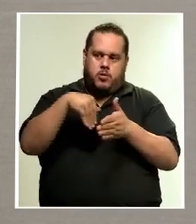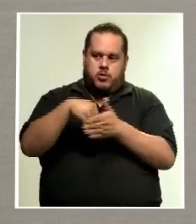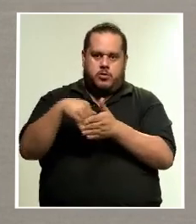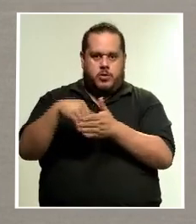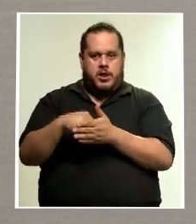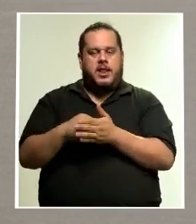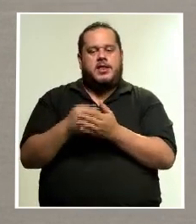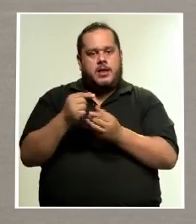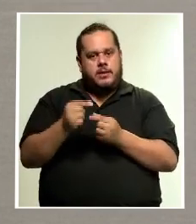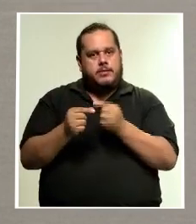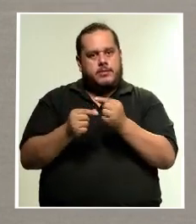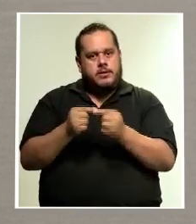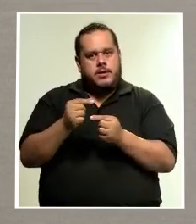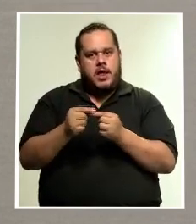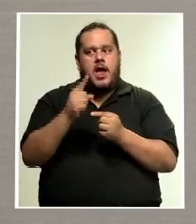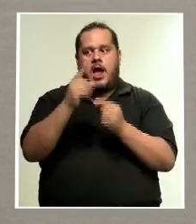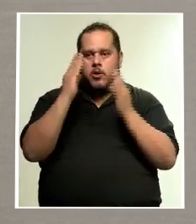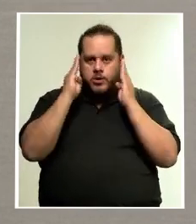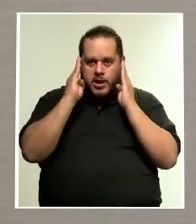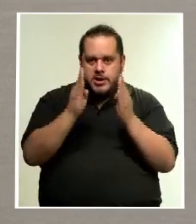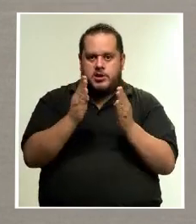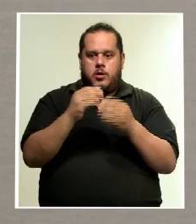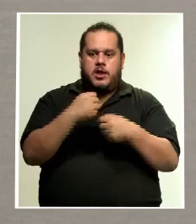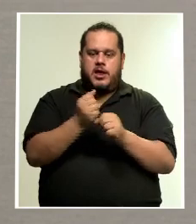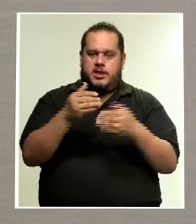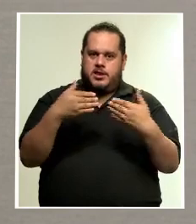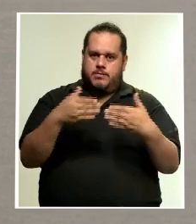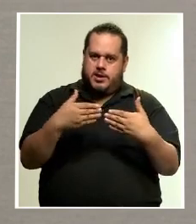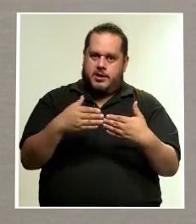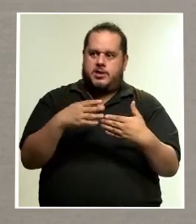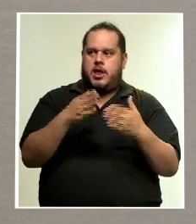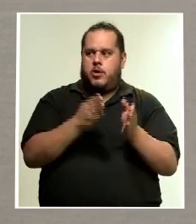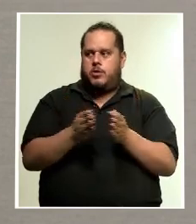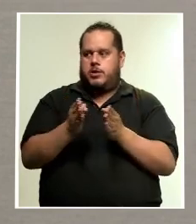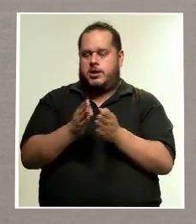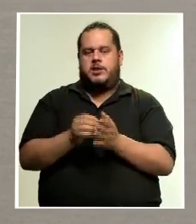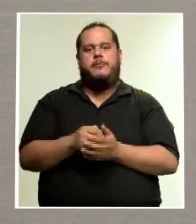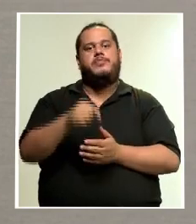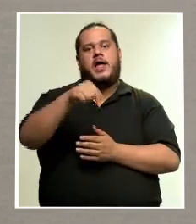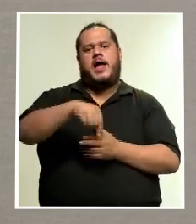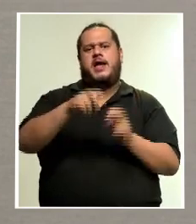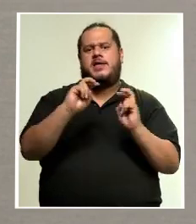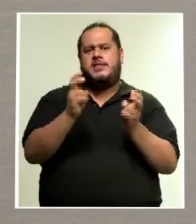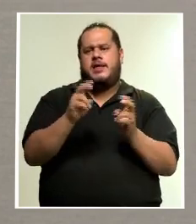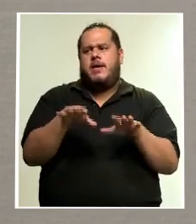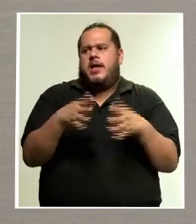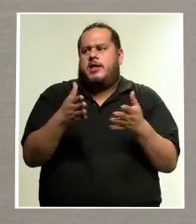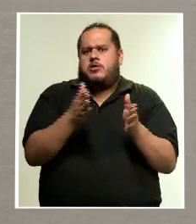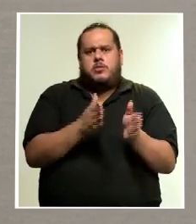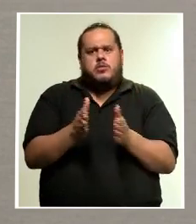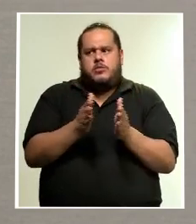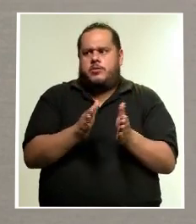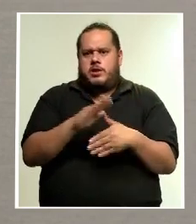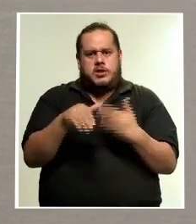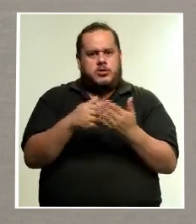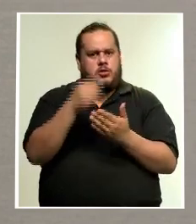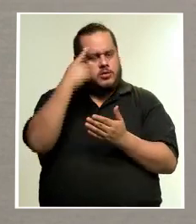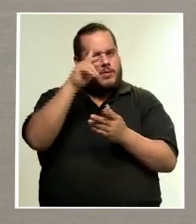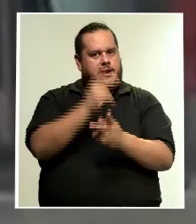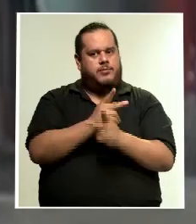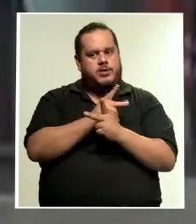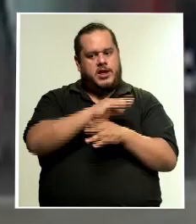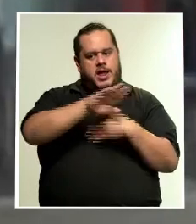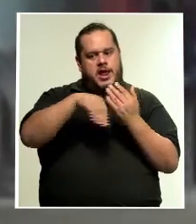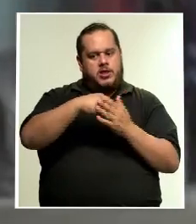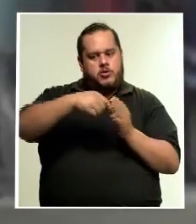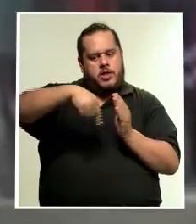manera gradual a una atención que además Panamá ha generado y organizado. Aquí el tema es cómo nos vamos organizando entre todos para proteger personas.